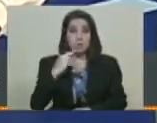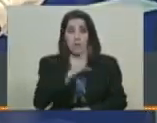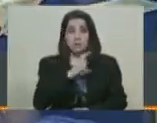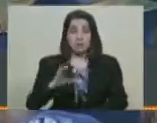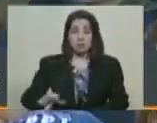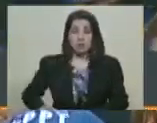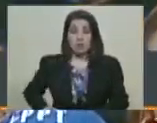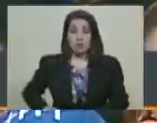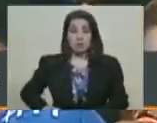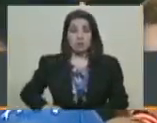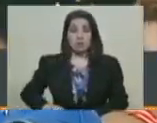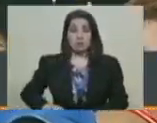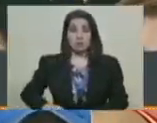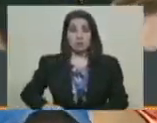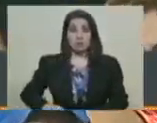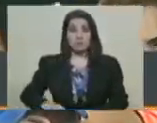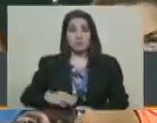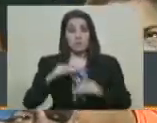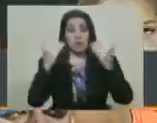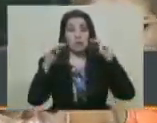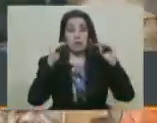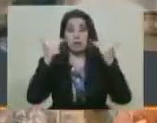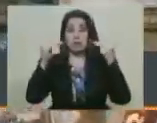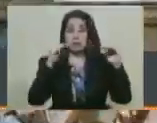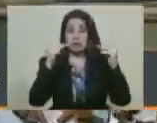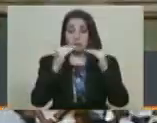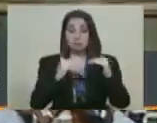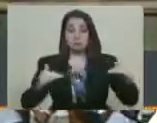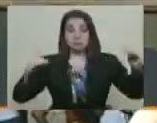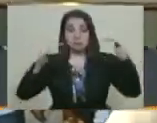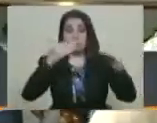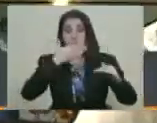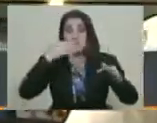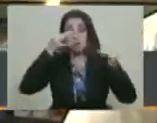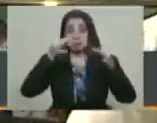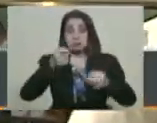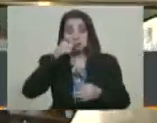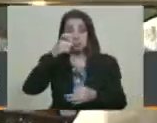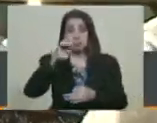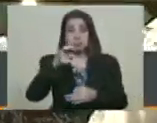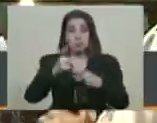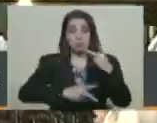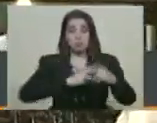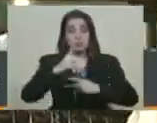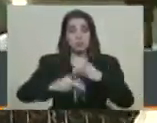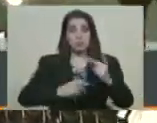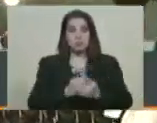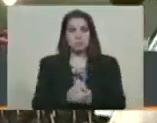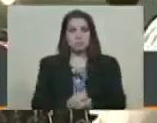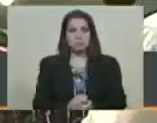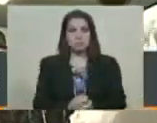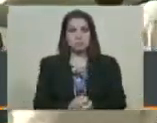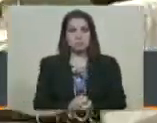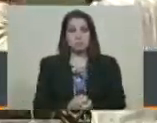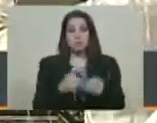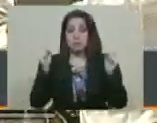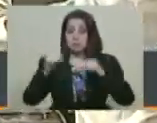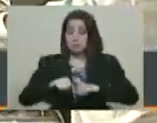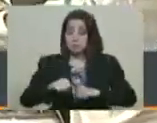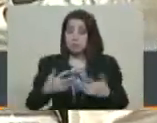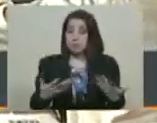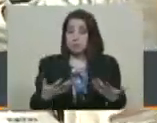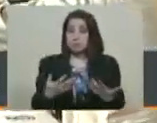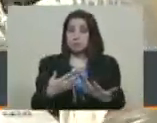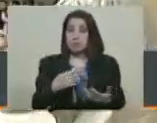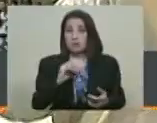cristiano, socialismo ético, soberano, seguro, productivo. ¿Sí? Me atrevo a